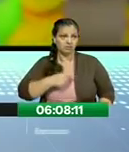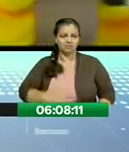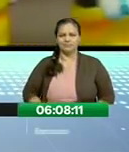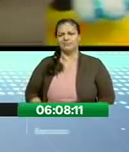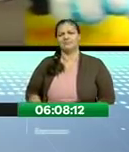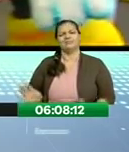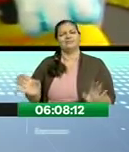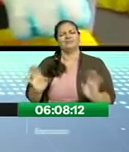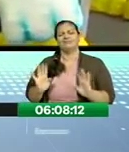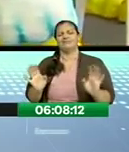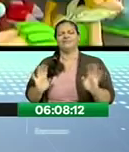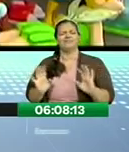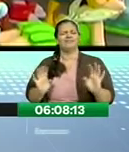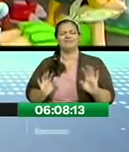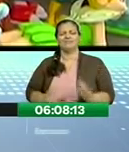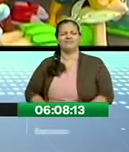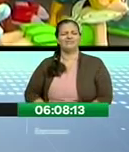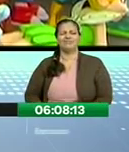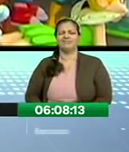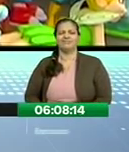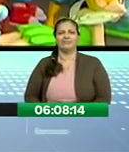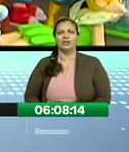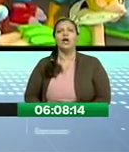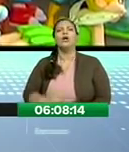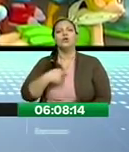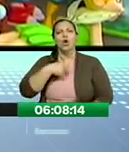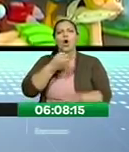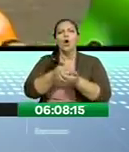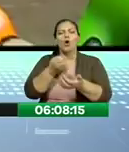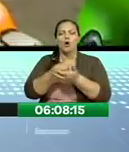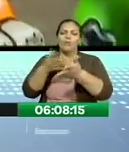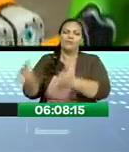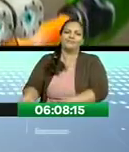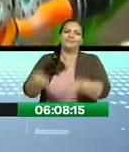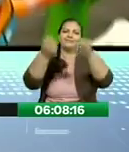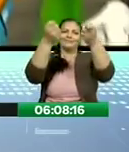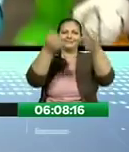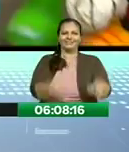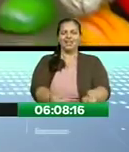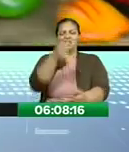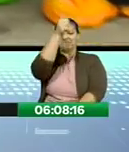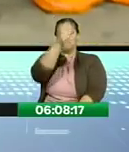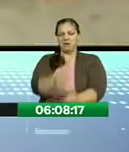gustaría quemarlo. No para quemarlo. No, para tenerlo. Usted se... ¡Puña!